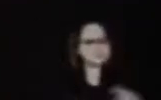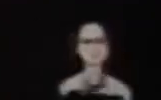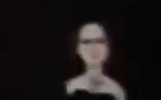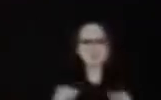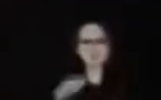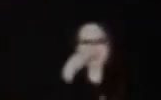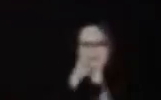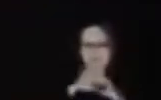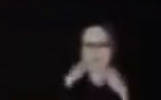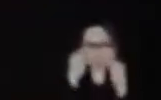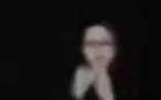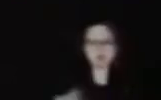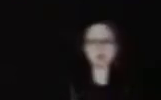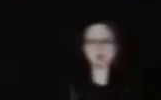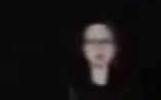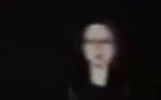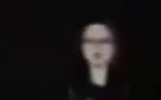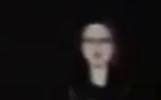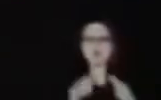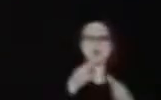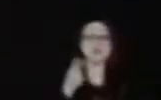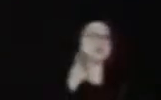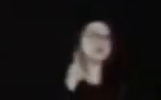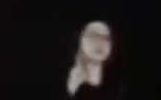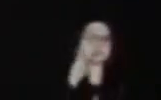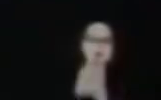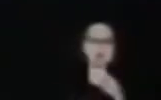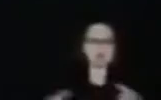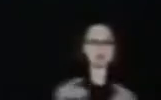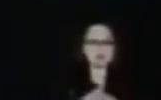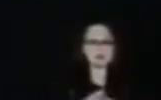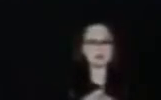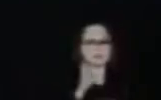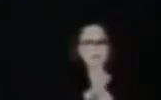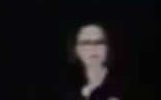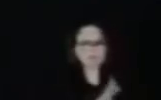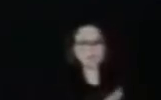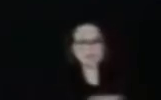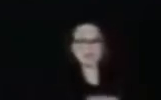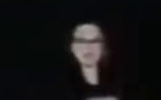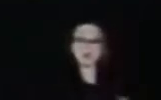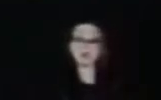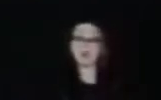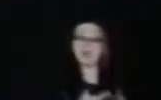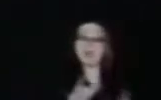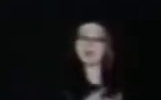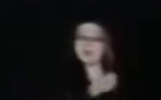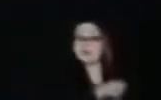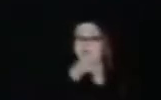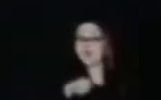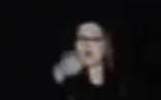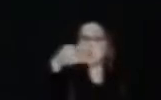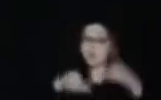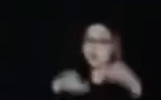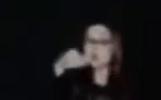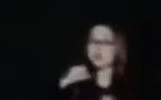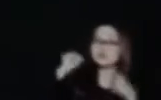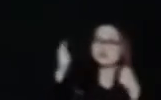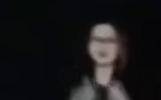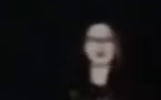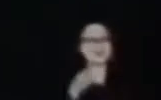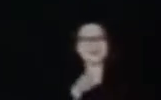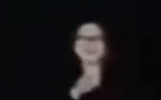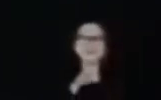el régimen neoliberal que someter a procesos judiciales o a juicios